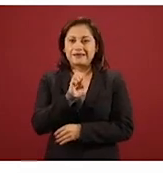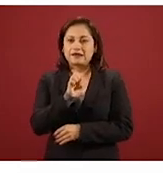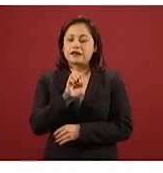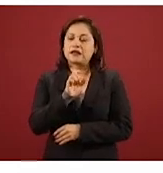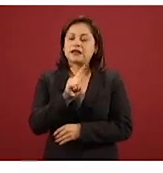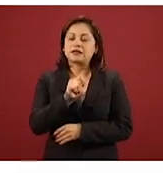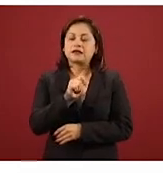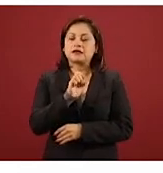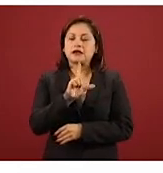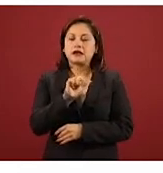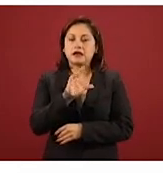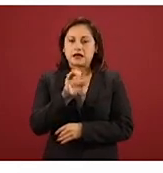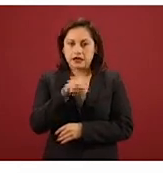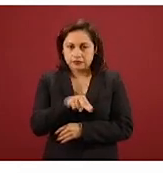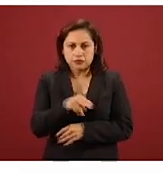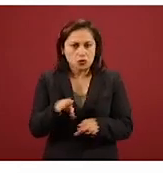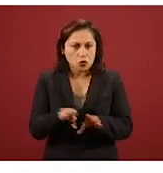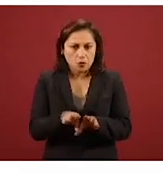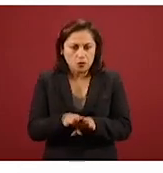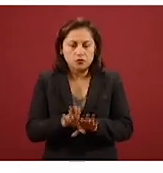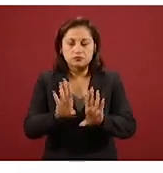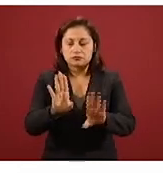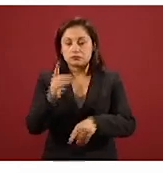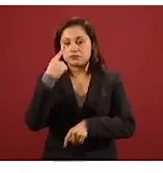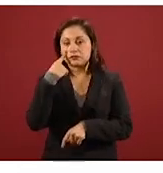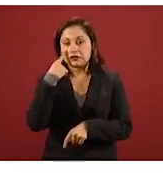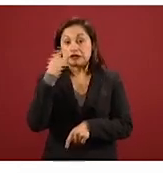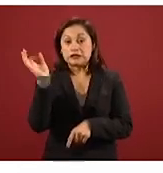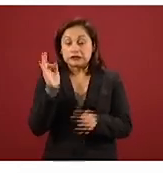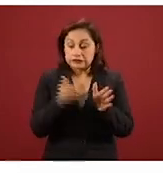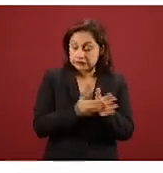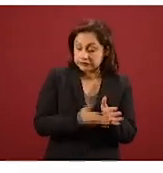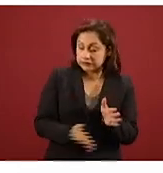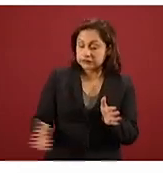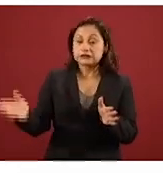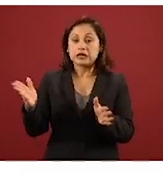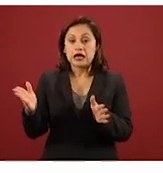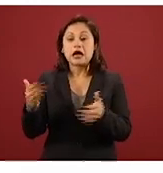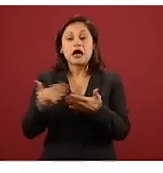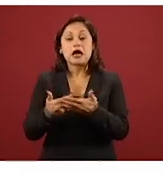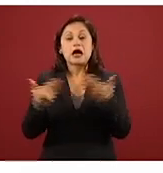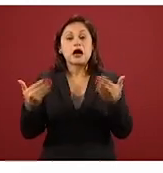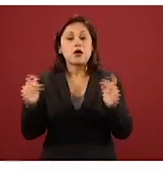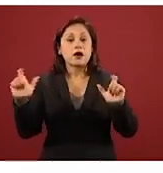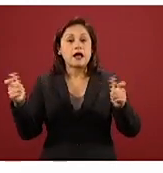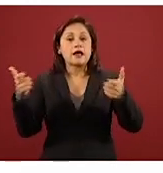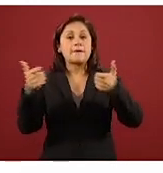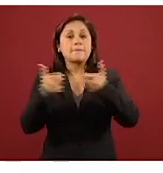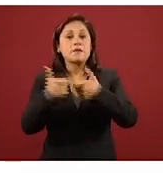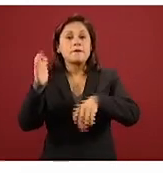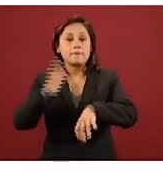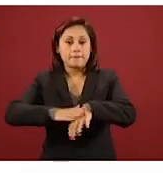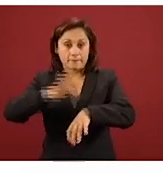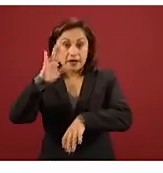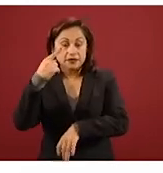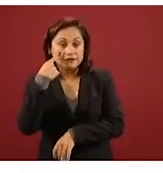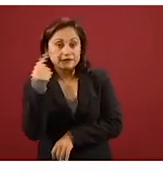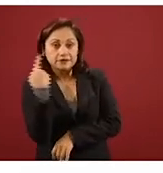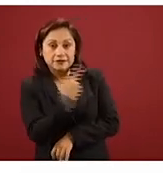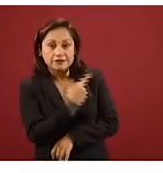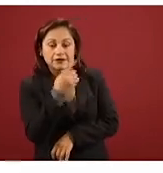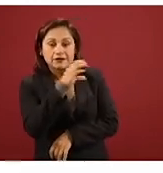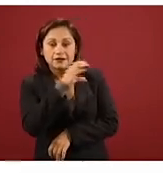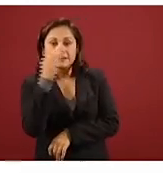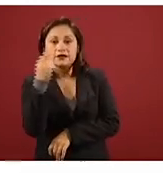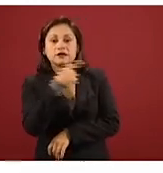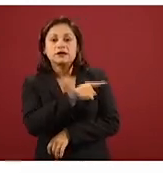Lo que tendríamos que esperar es un aumento de la inversión. Vean ustedes cómo aumentó la inversión